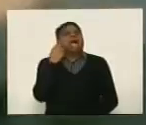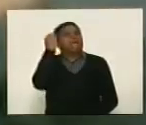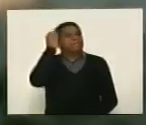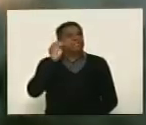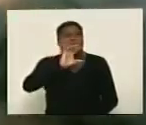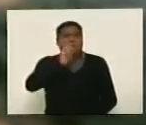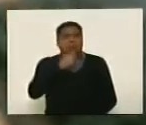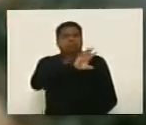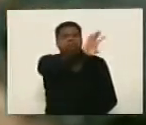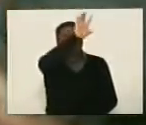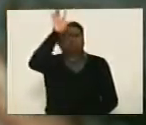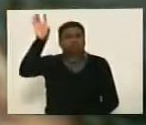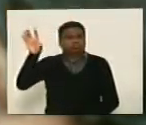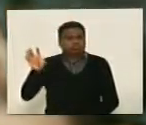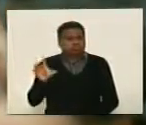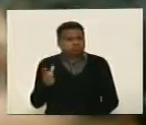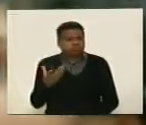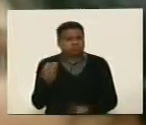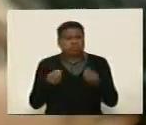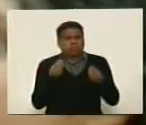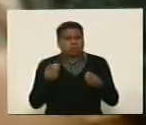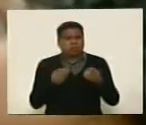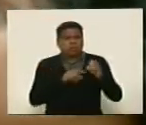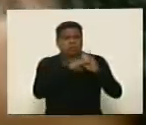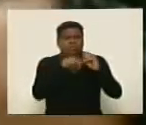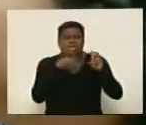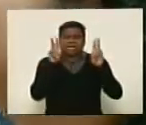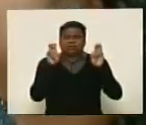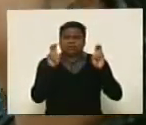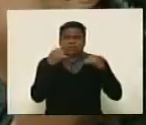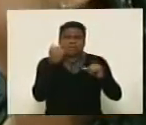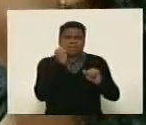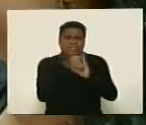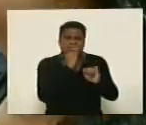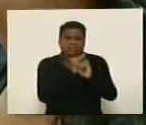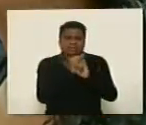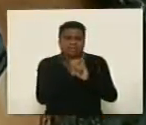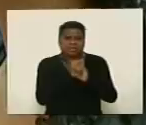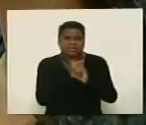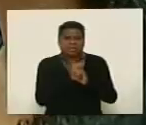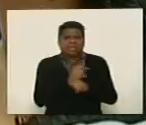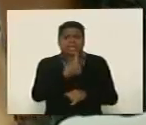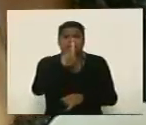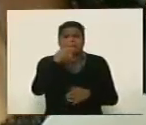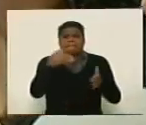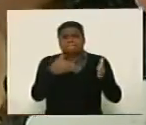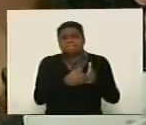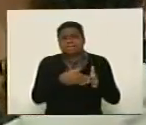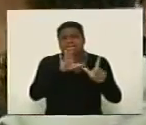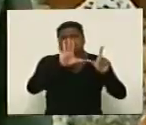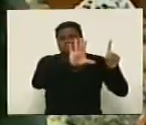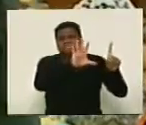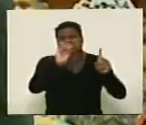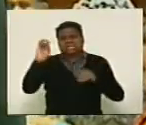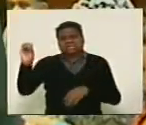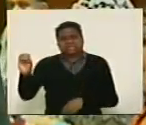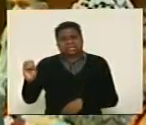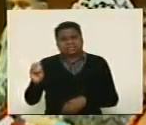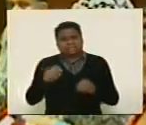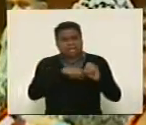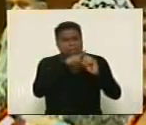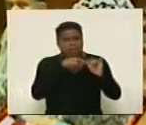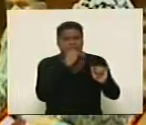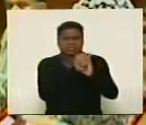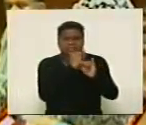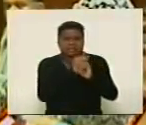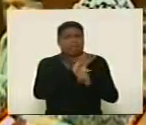Hoy hablamos que en el mundo circulan más de 1.600 criptomonedas, no cualquier cosa. Cuando en el año